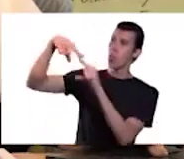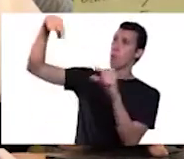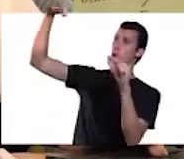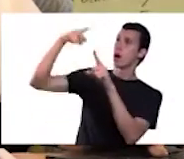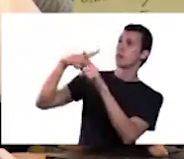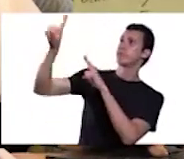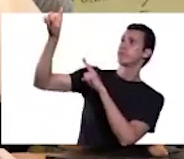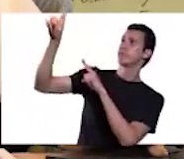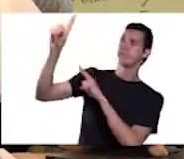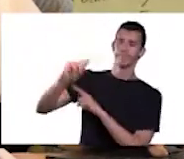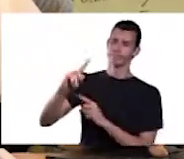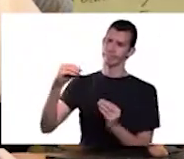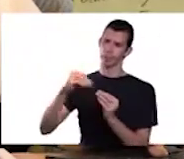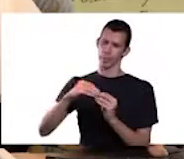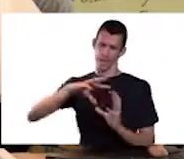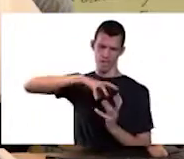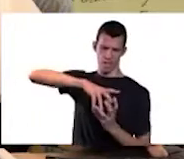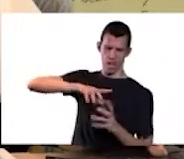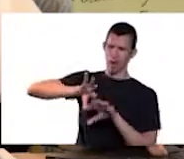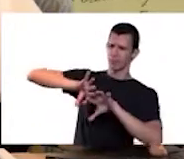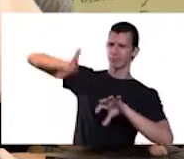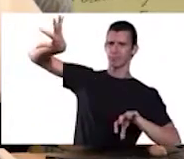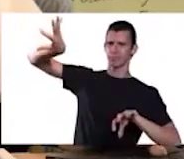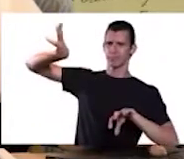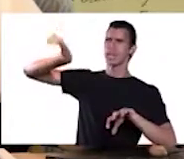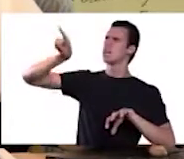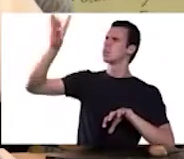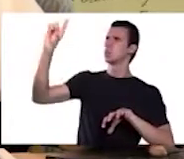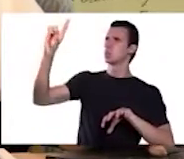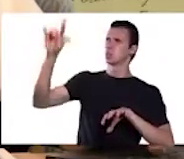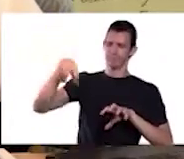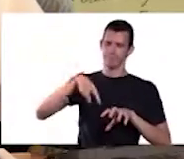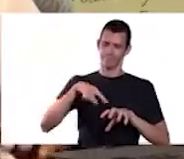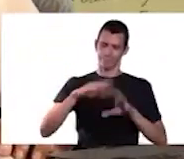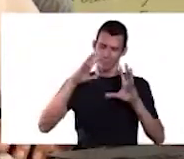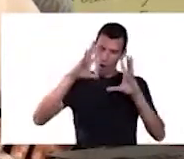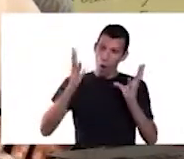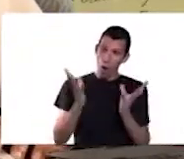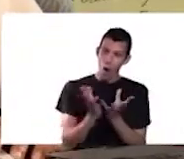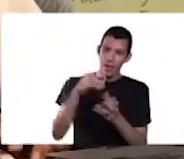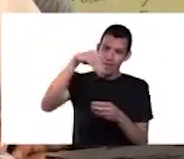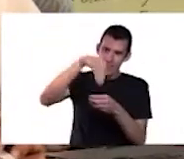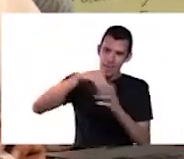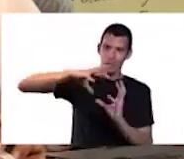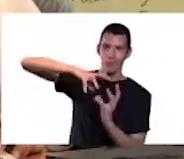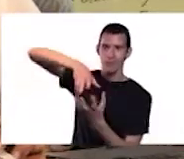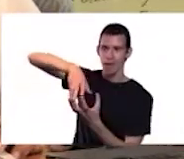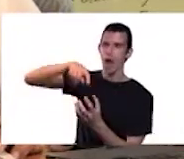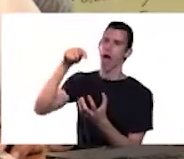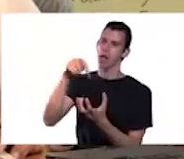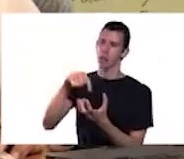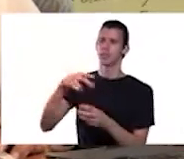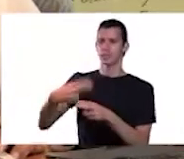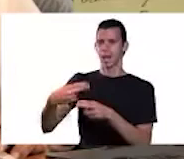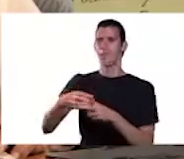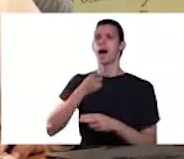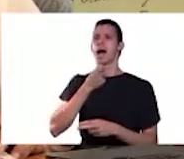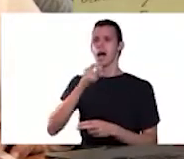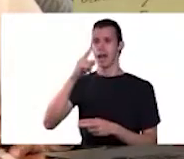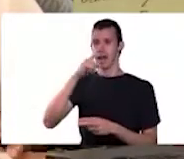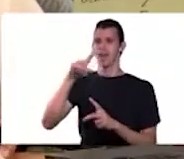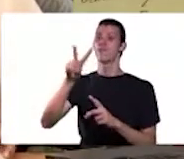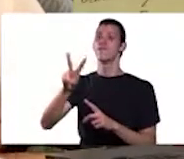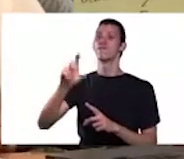podría comenzarse por la continuidad de la evolución y después seguir las demás. ¿Dónde encontrarán estos contenidos nuestros